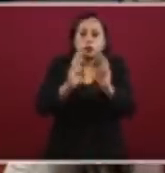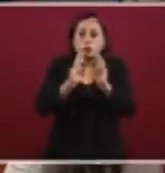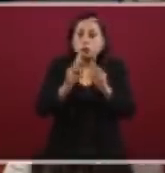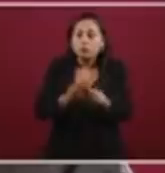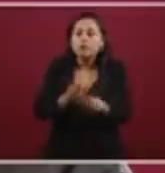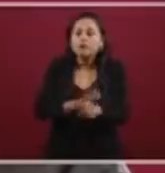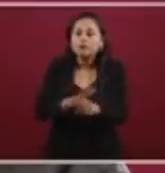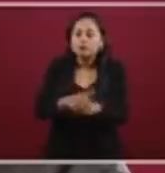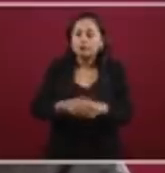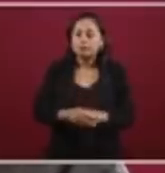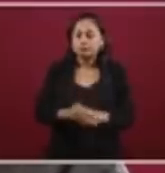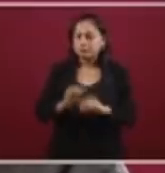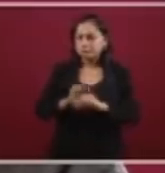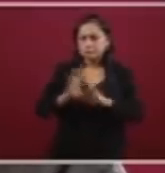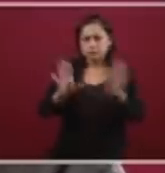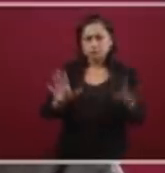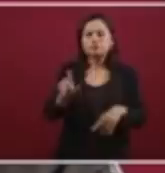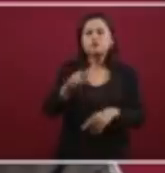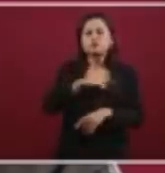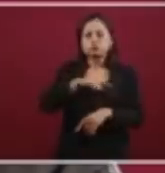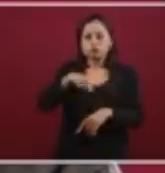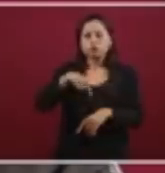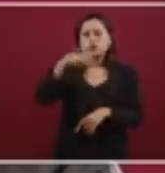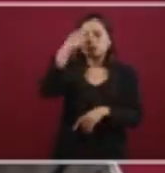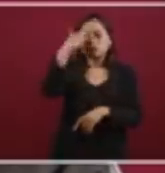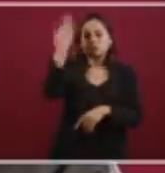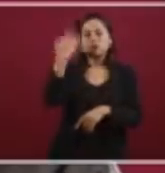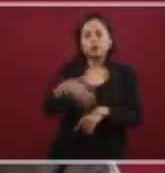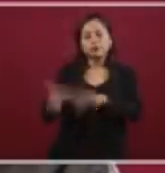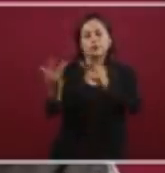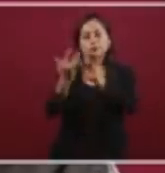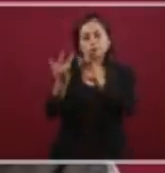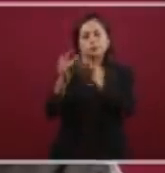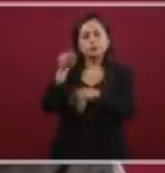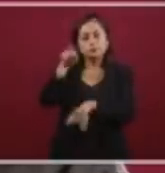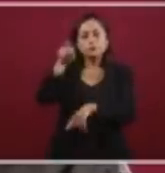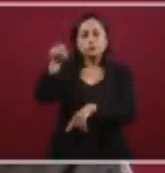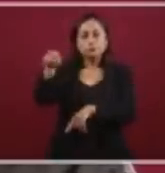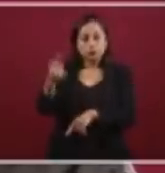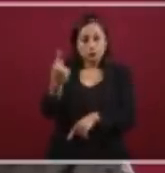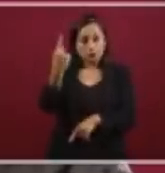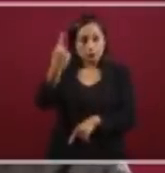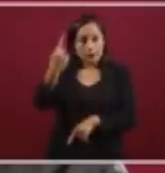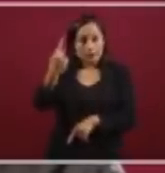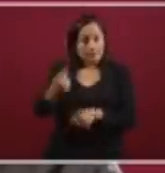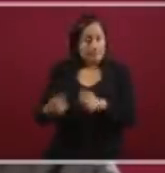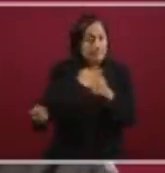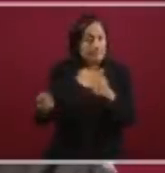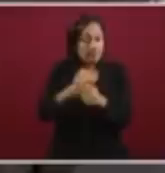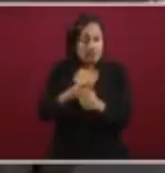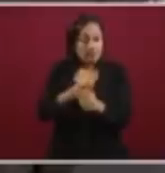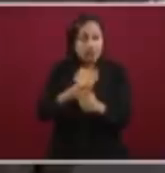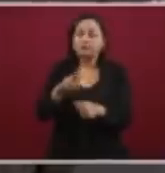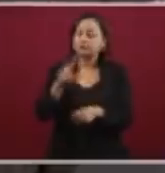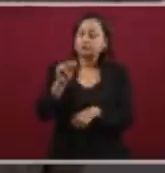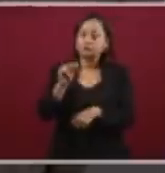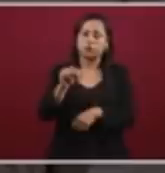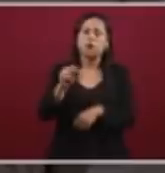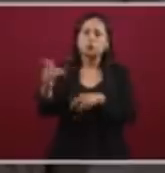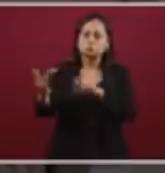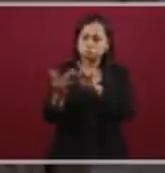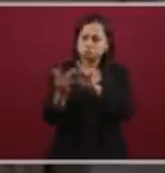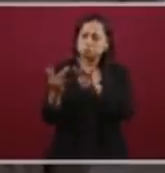relación dos antes con esta persona que no es el principal informante hemos dado relación con el informante